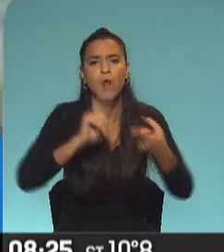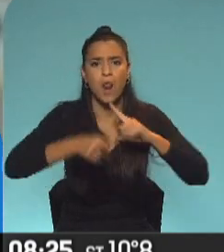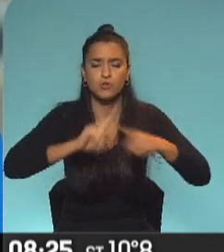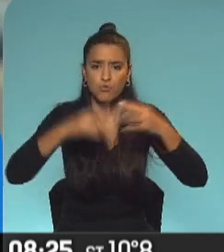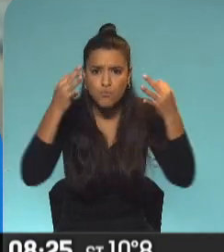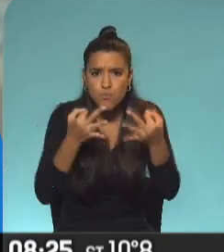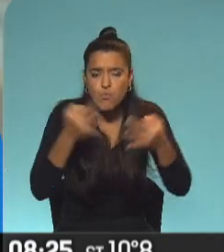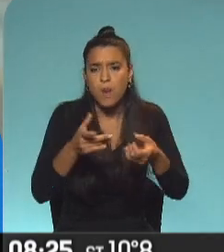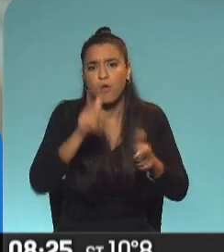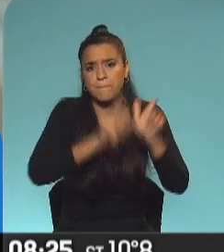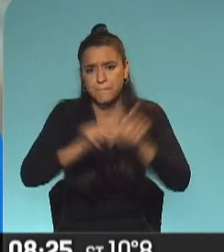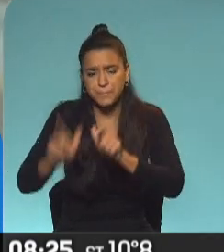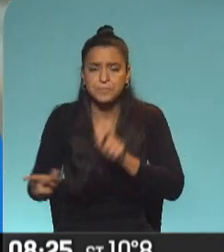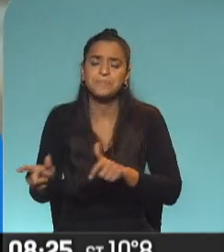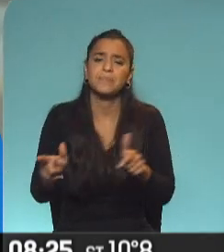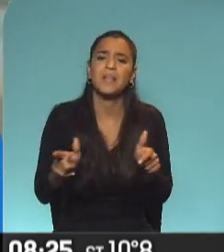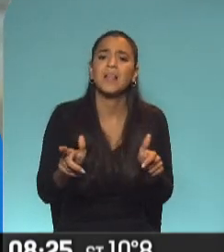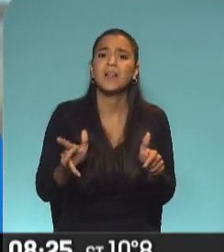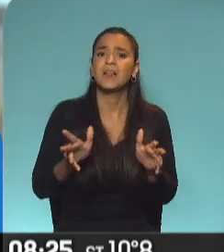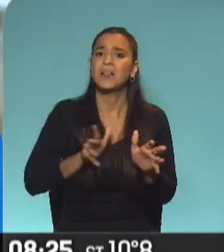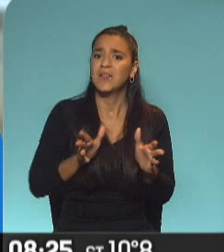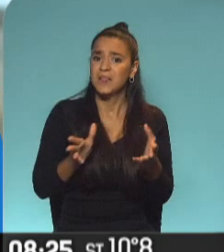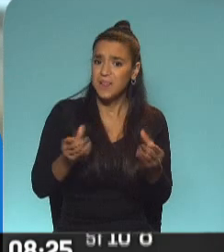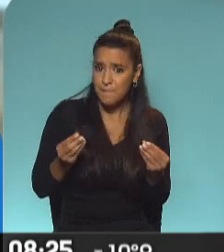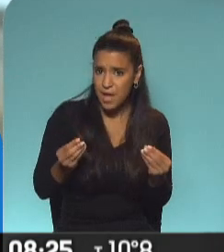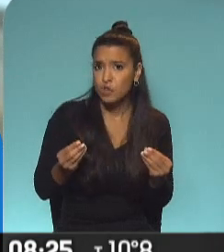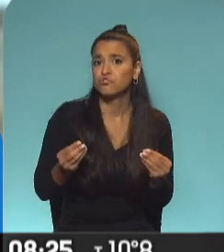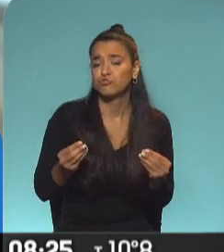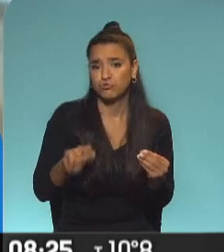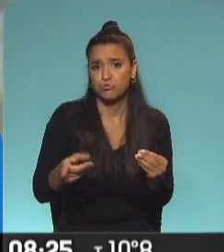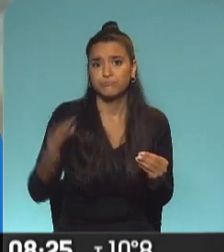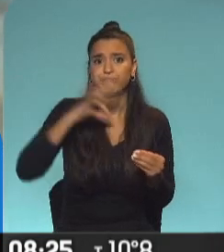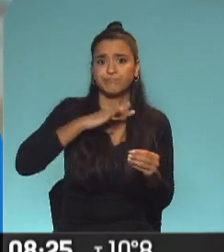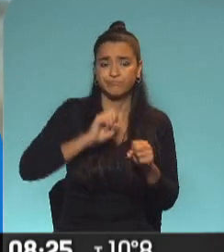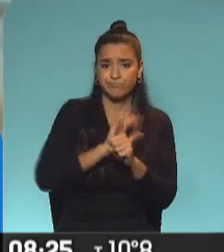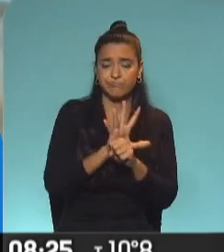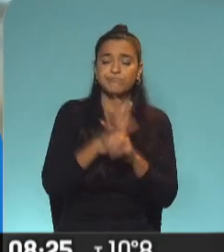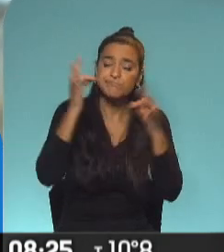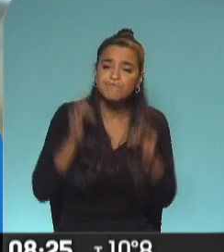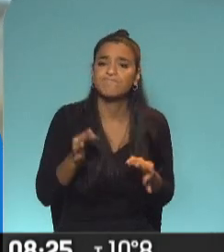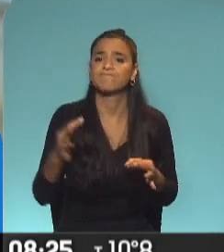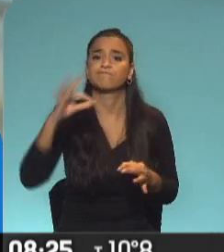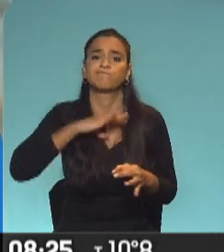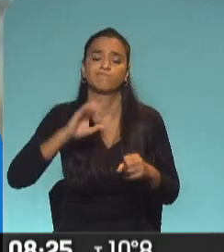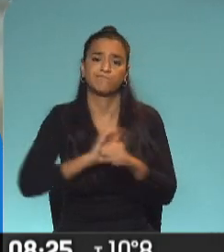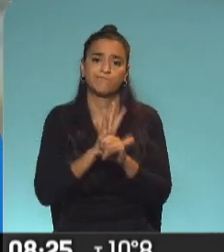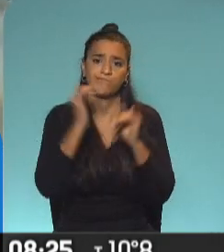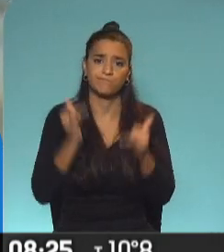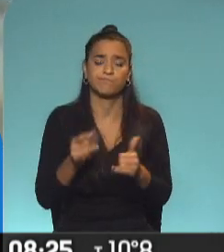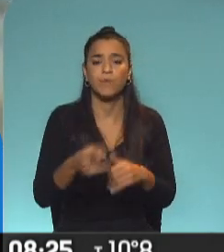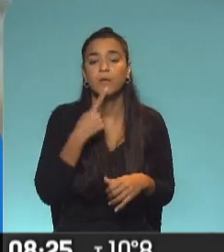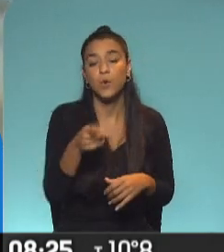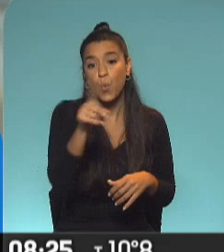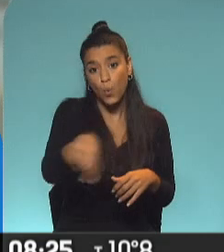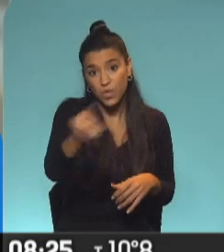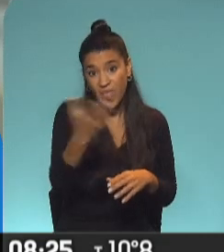con los pacientes temerosos de pescar se la enfermedad y sin embargo se lo llevó ustedes en